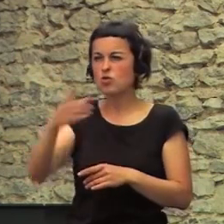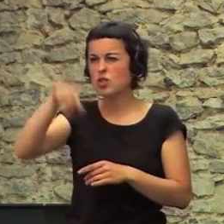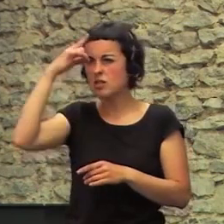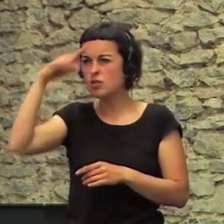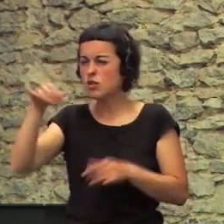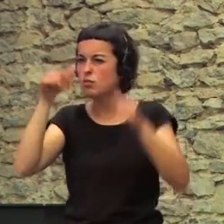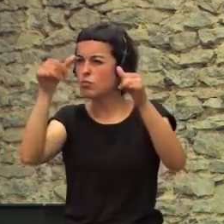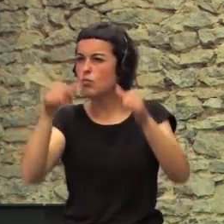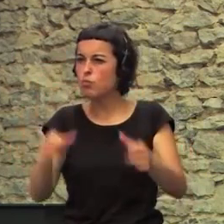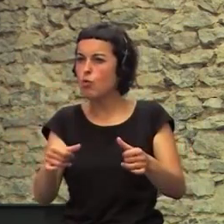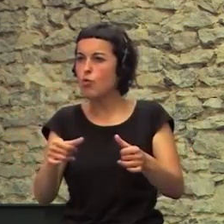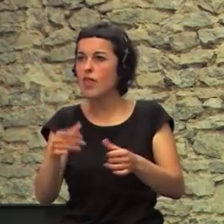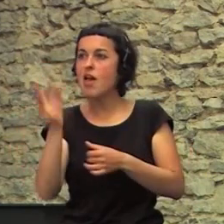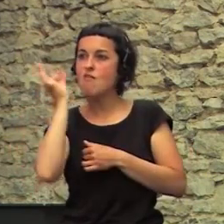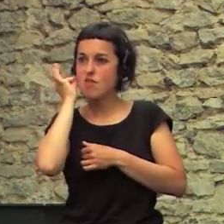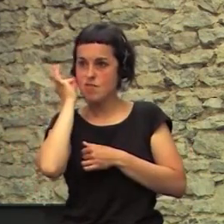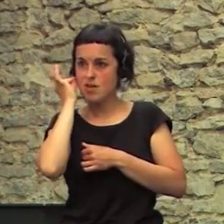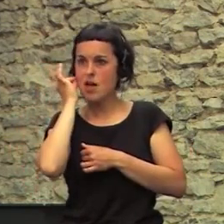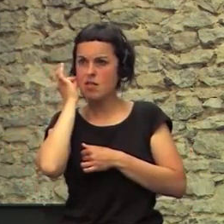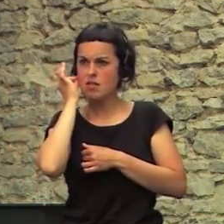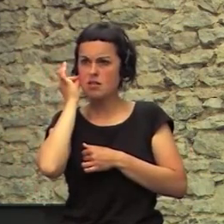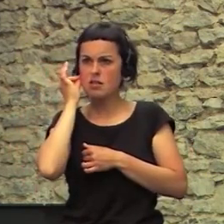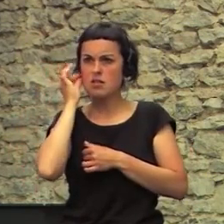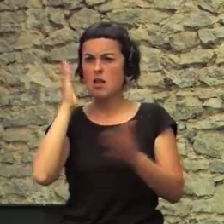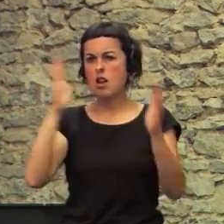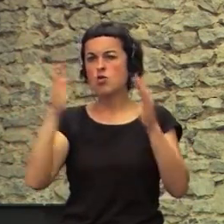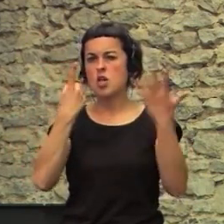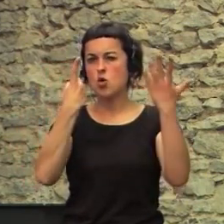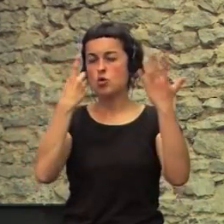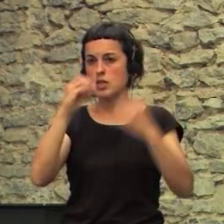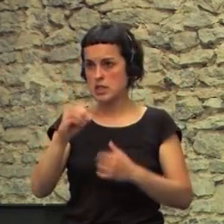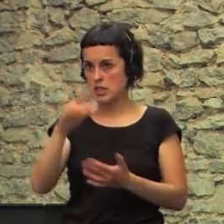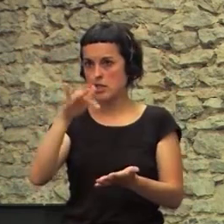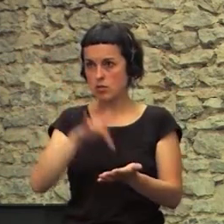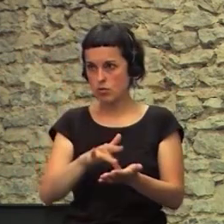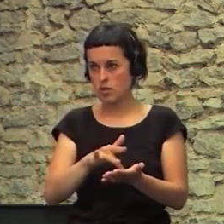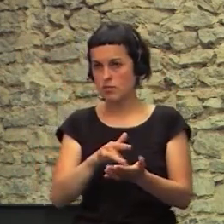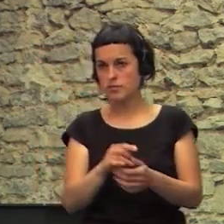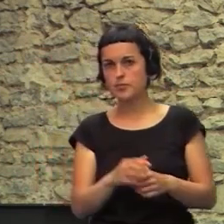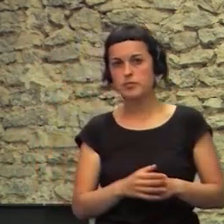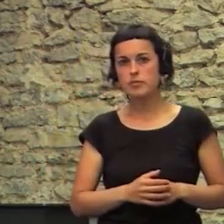certificados de feminidad que se impusieron en los años 60, pero,